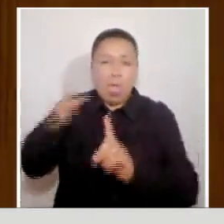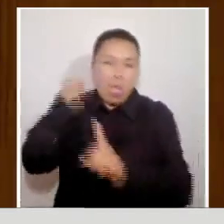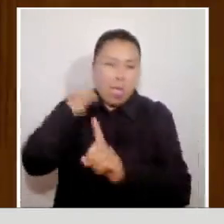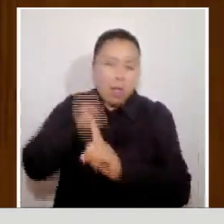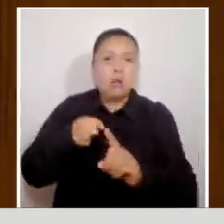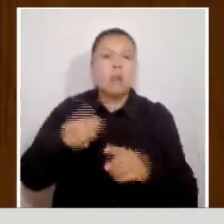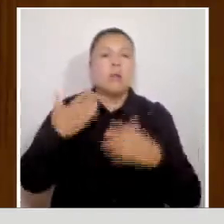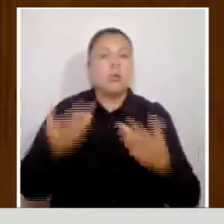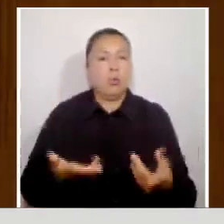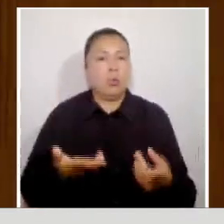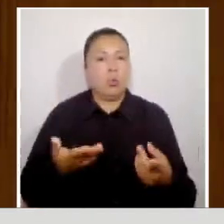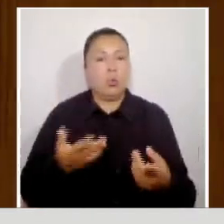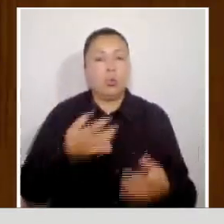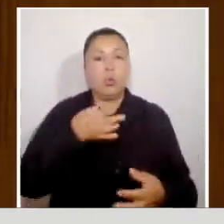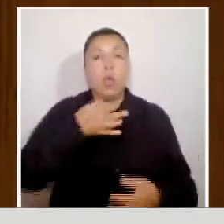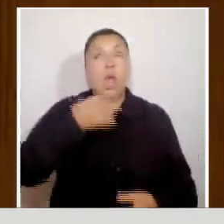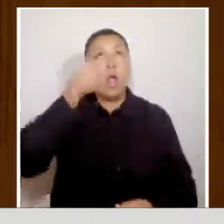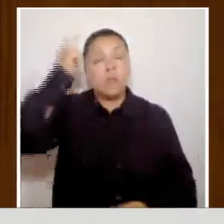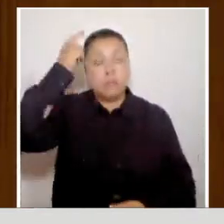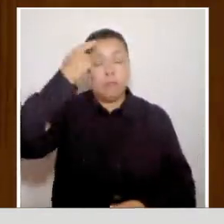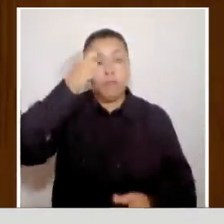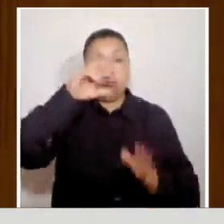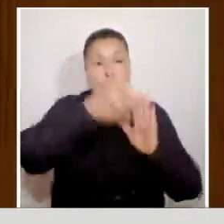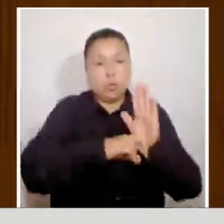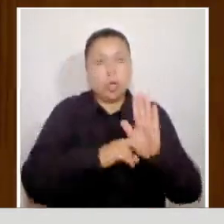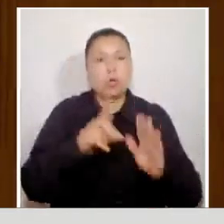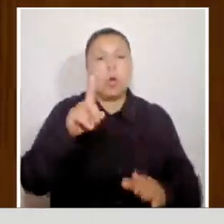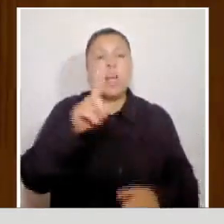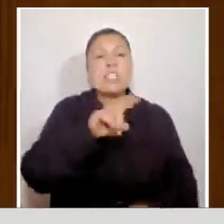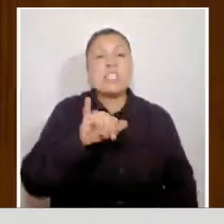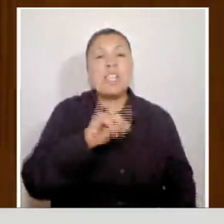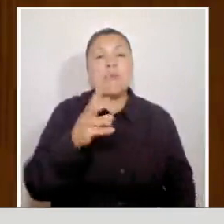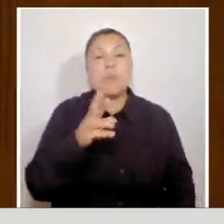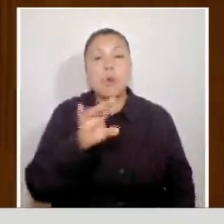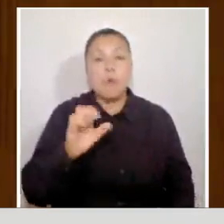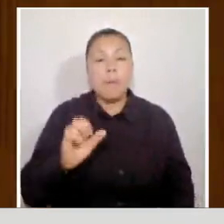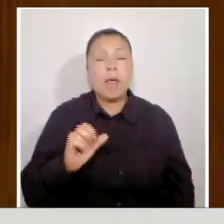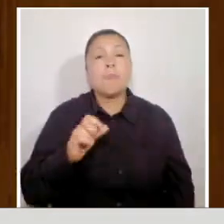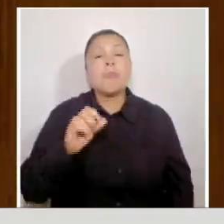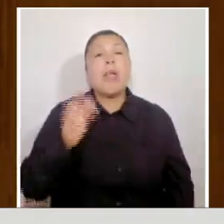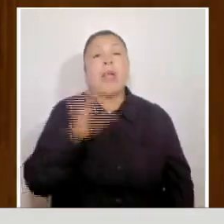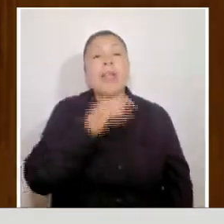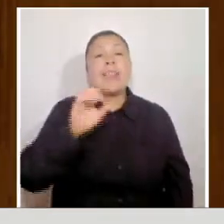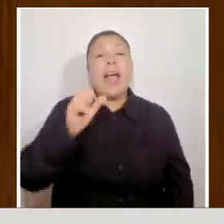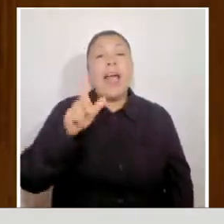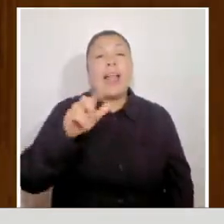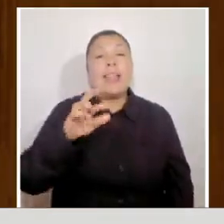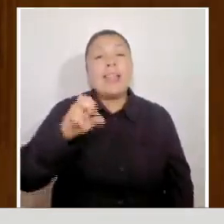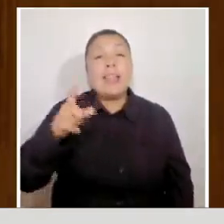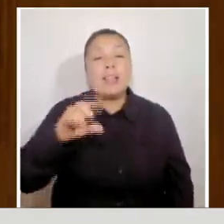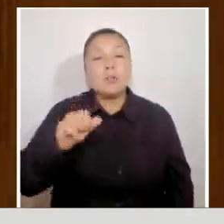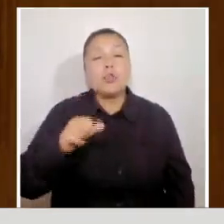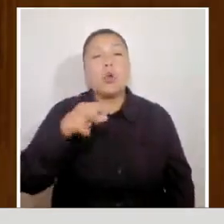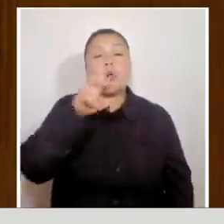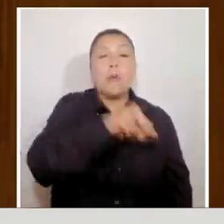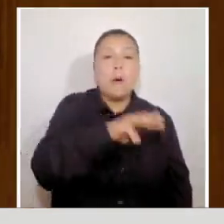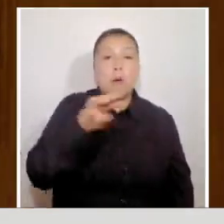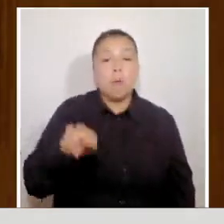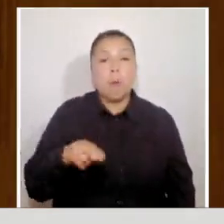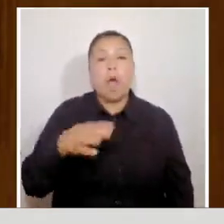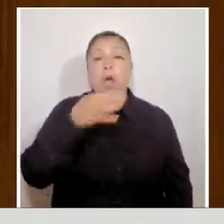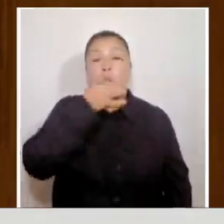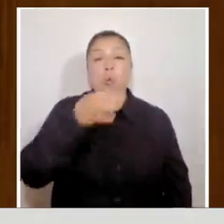referidos señalan que el síndrome de alienación parental tal como lo Define su Creador el doctor